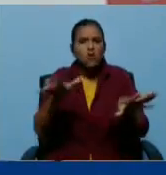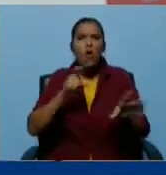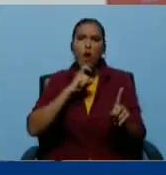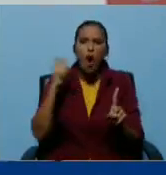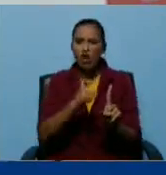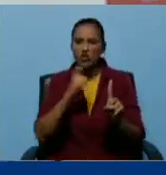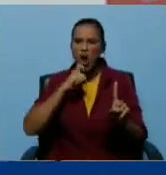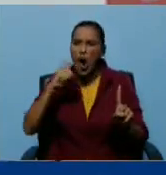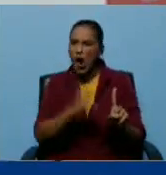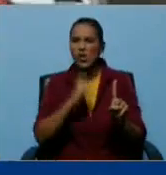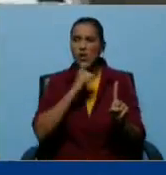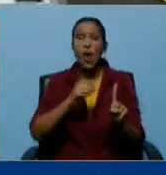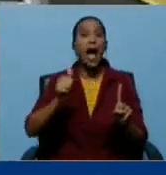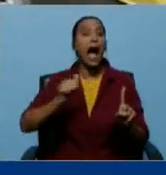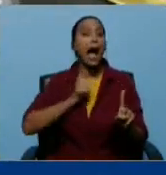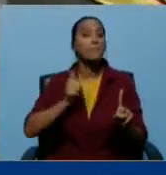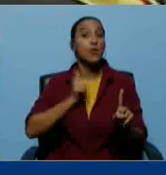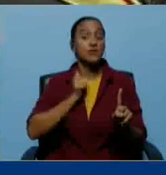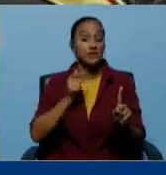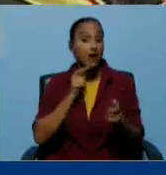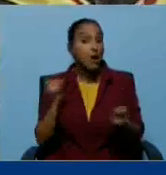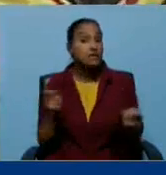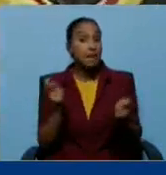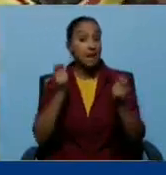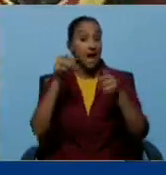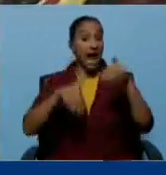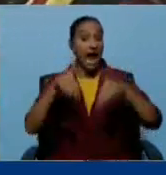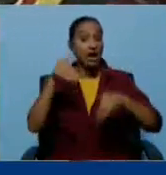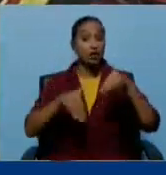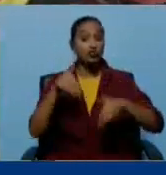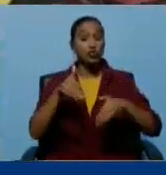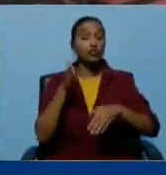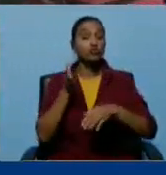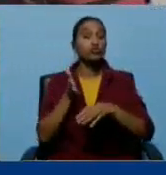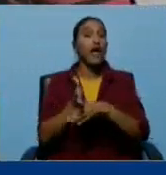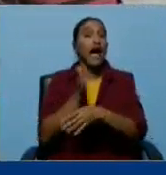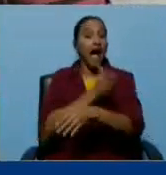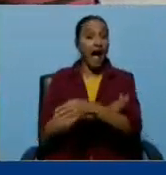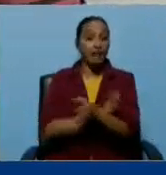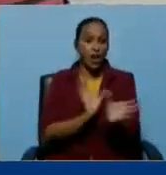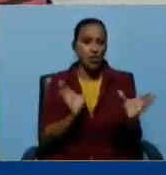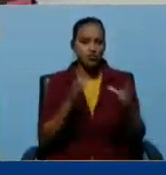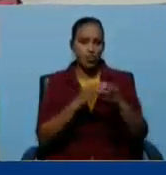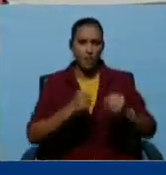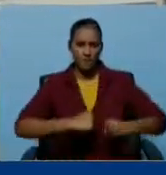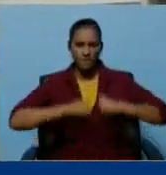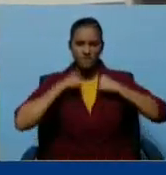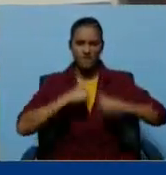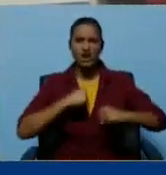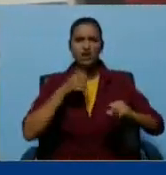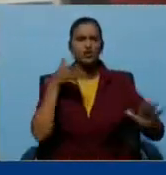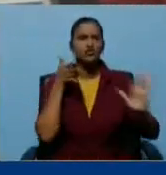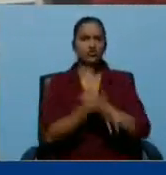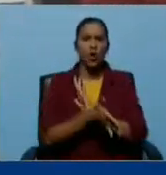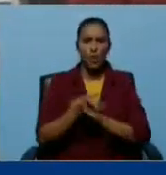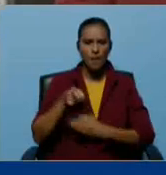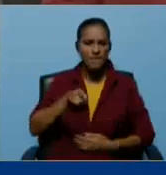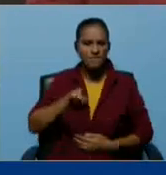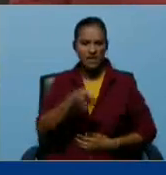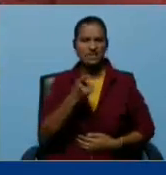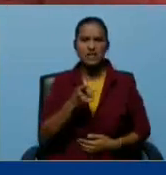y aprovecharon la campaña electoral para reorganizar una fuerza fascista de choque para asaltar el poder en